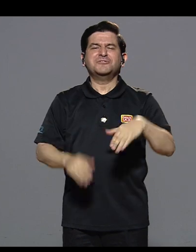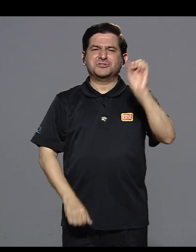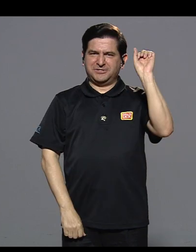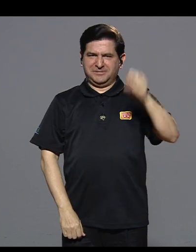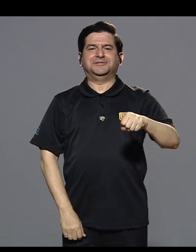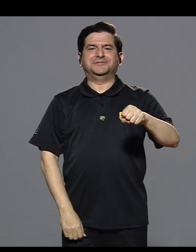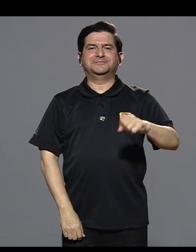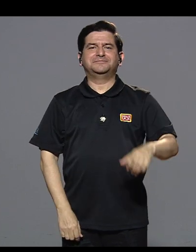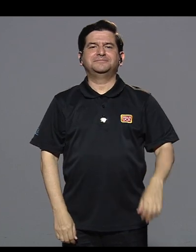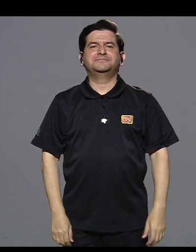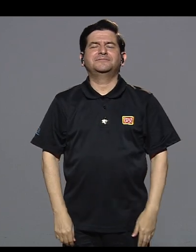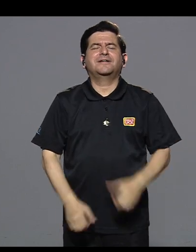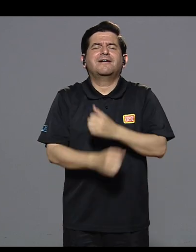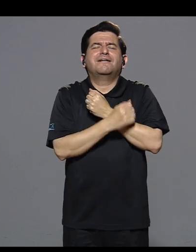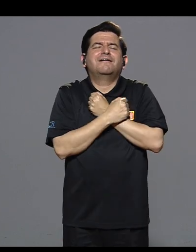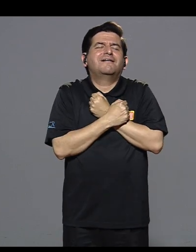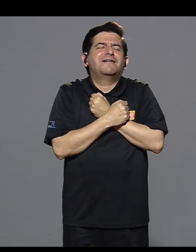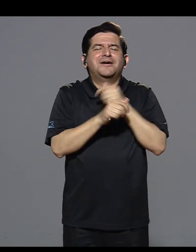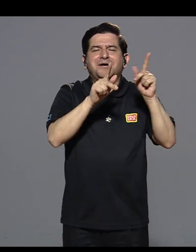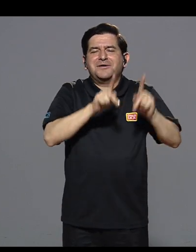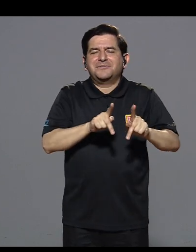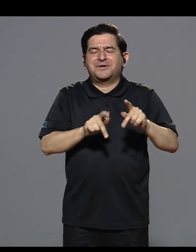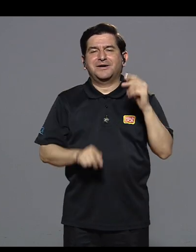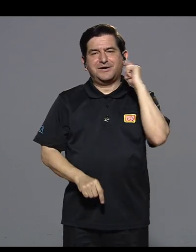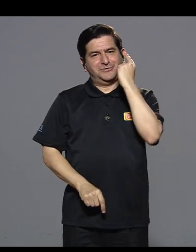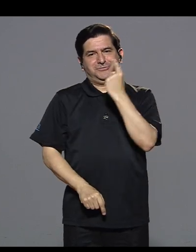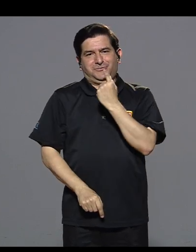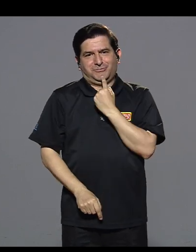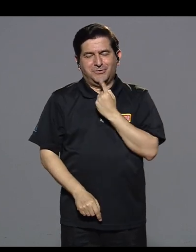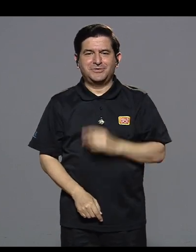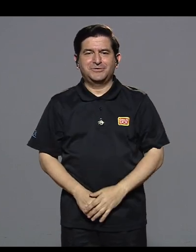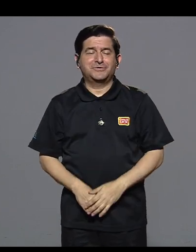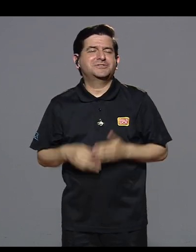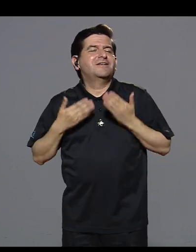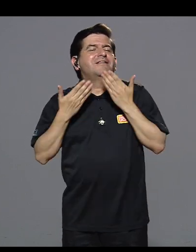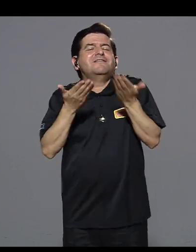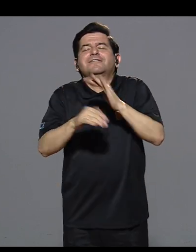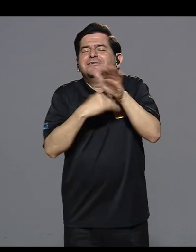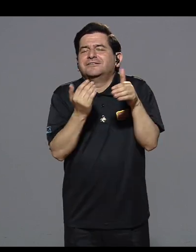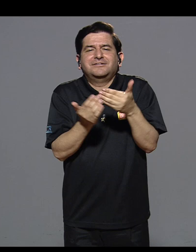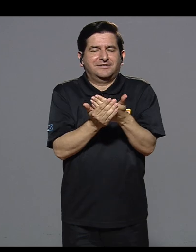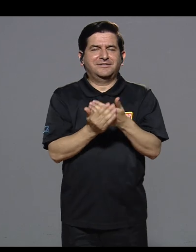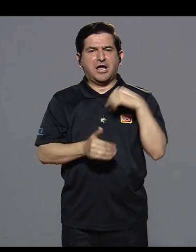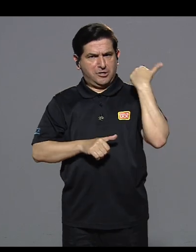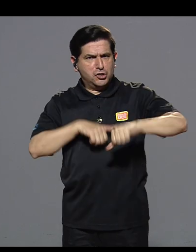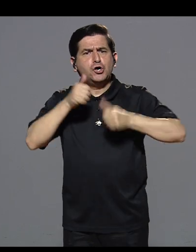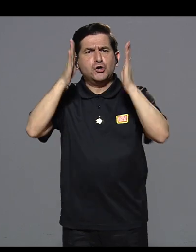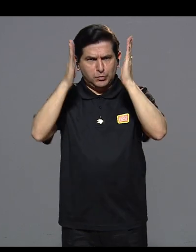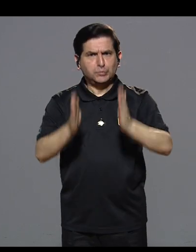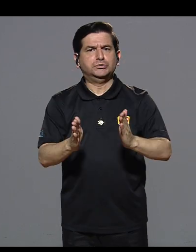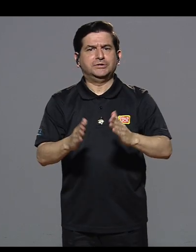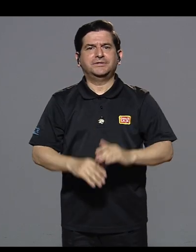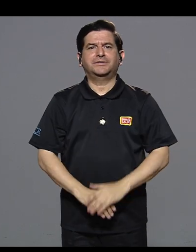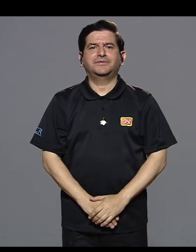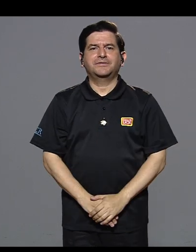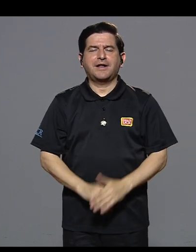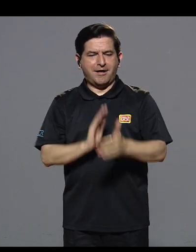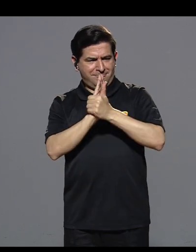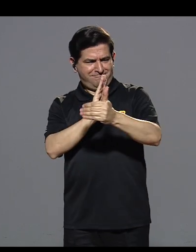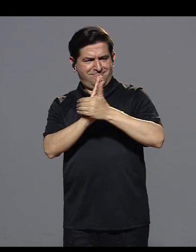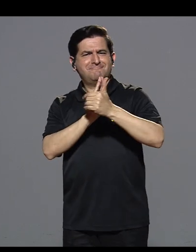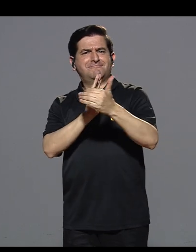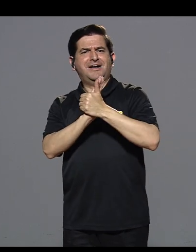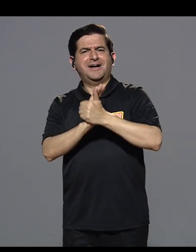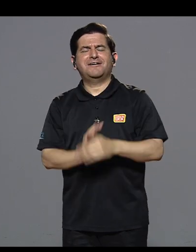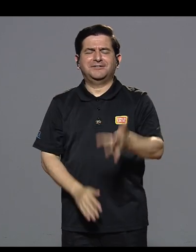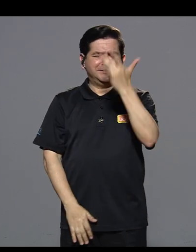docente. Ama a las personas sordas, se da por ellas, luchadora,